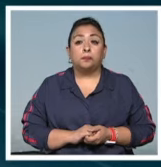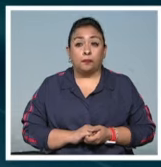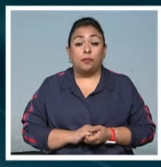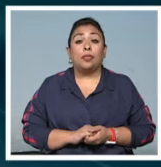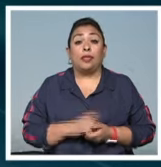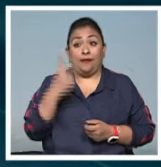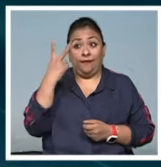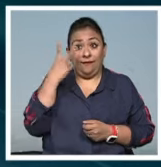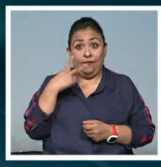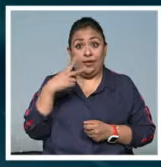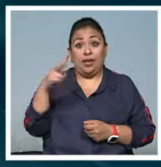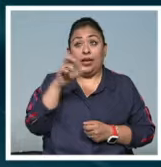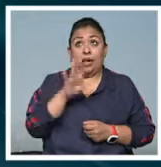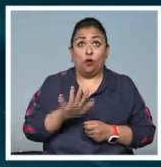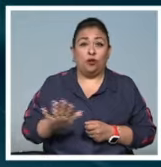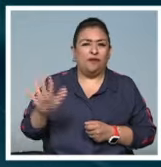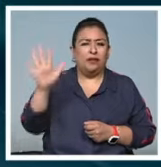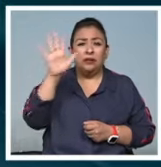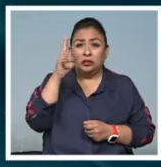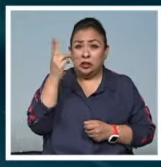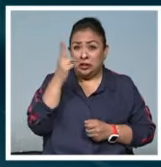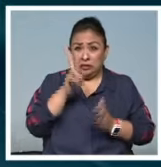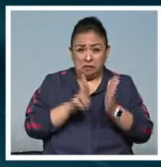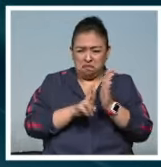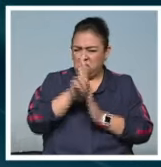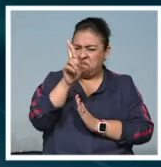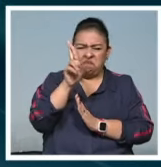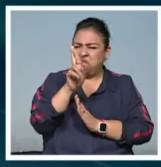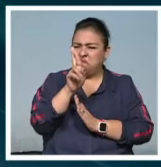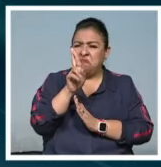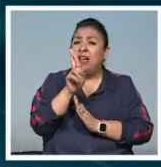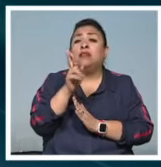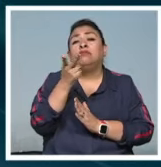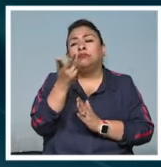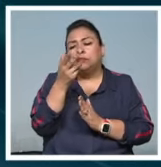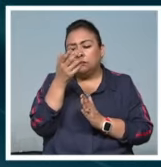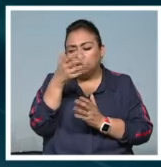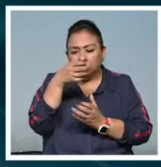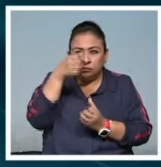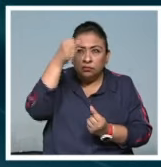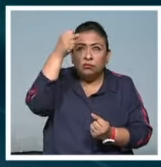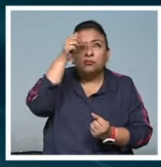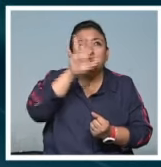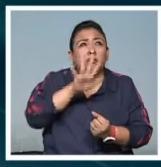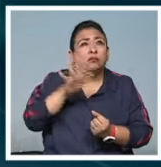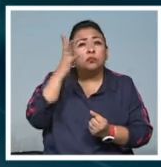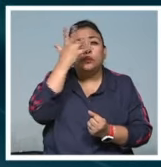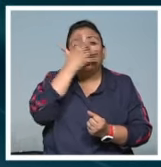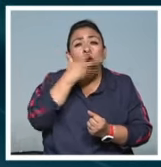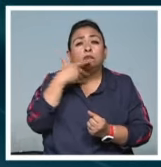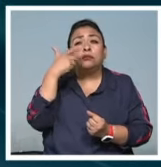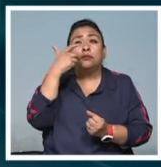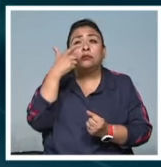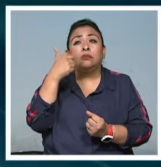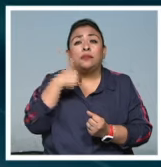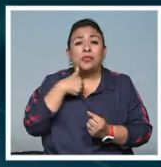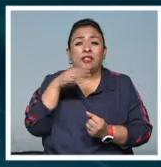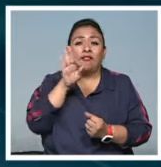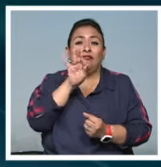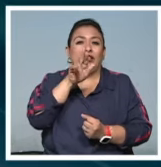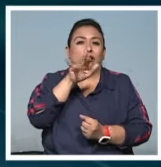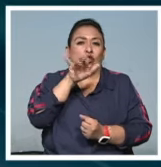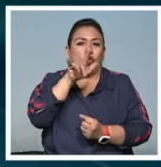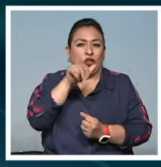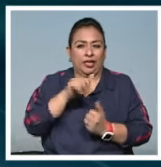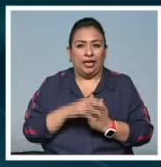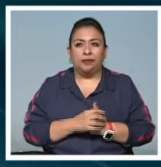Este viaje por el universo no requiere de una nave espacial, más bien es una introspección al fascinante mundo de nuestra fisiología.